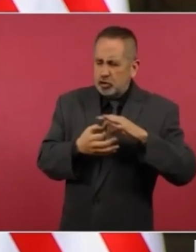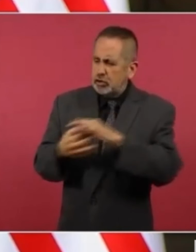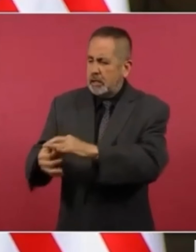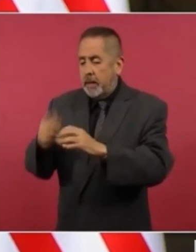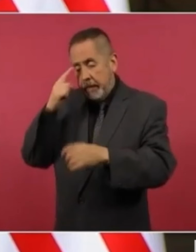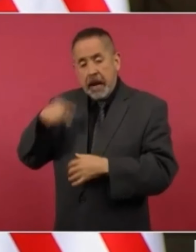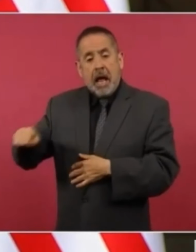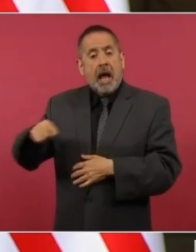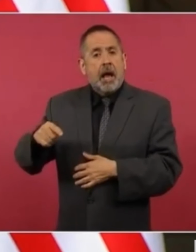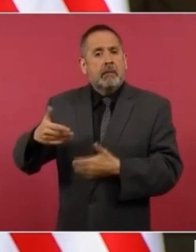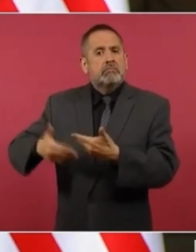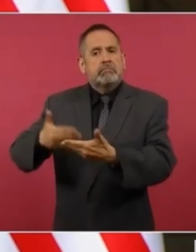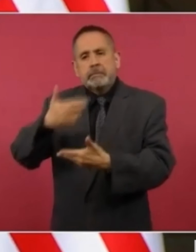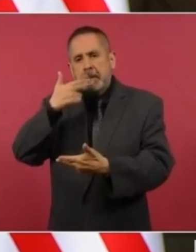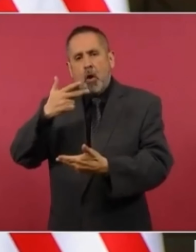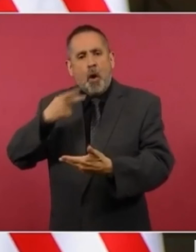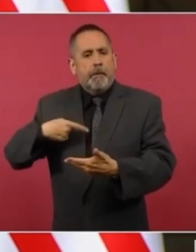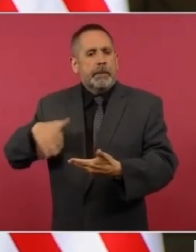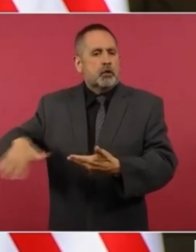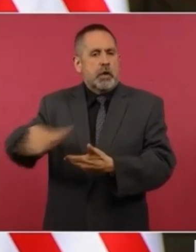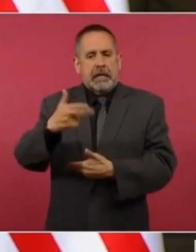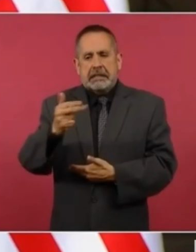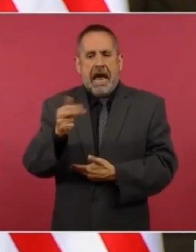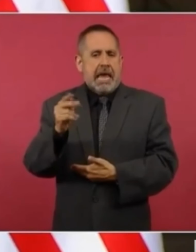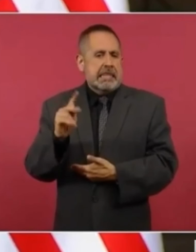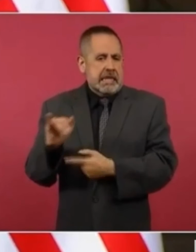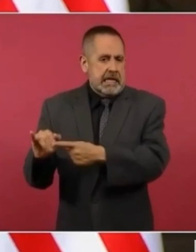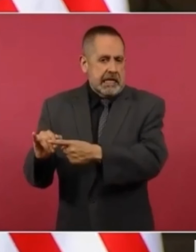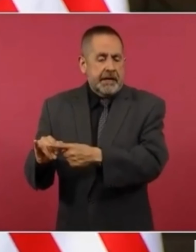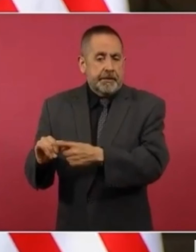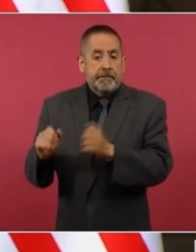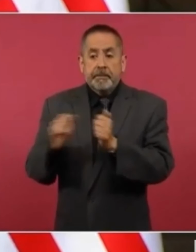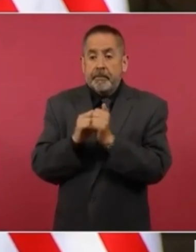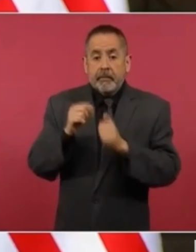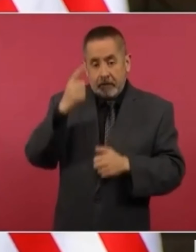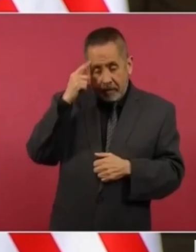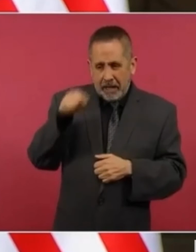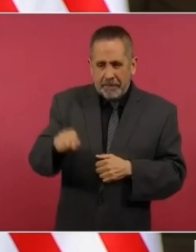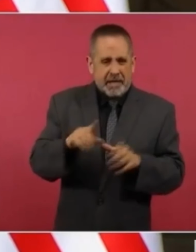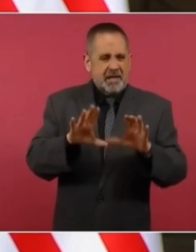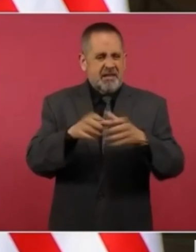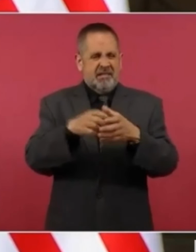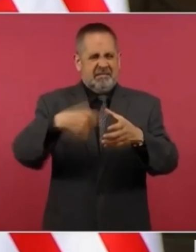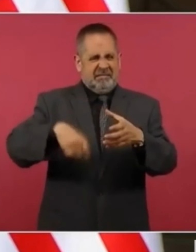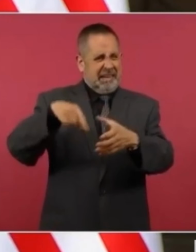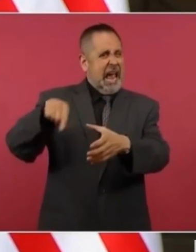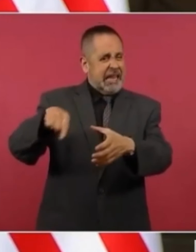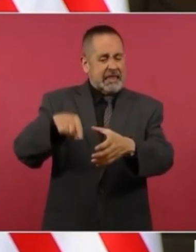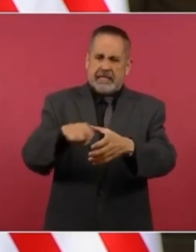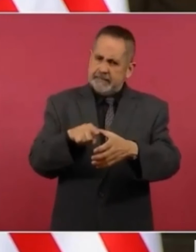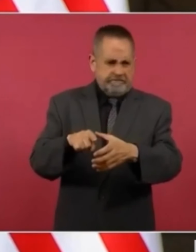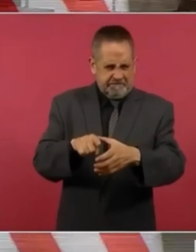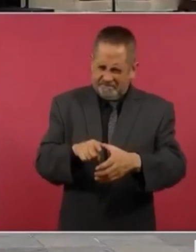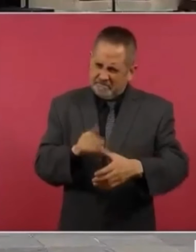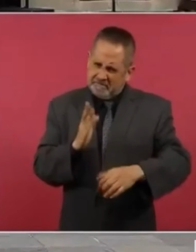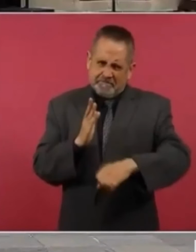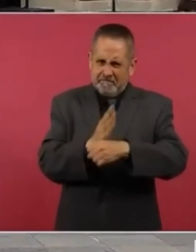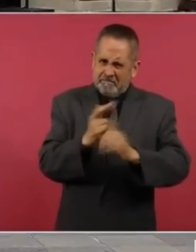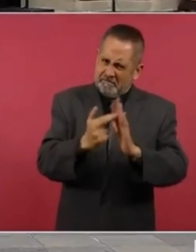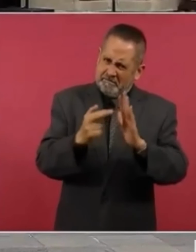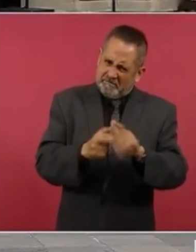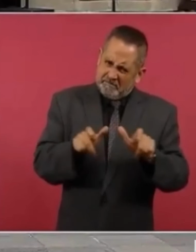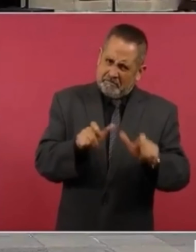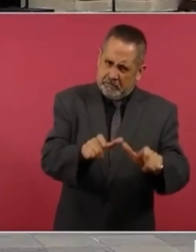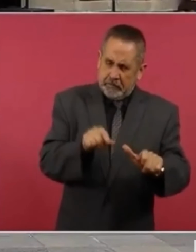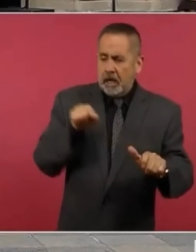pueblo haitiano. Estamos también adoptando sanciones contra las élites, ayudando a la Policía Nacional Haitiana. Vamos a continuar.